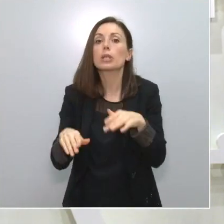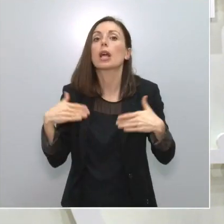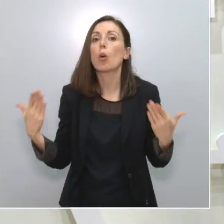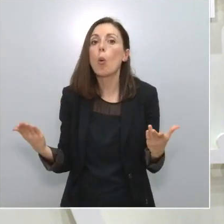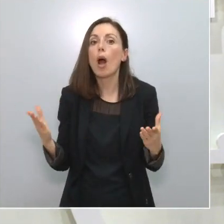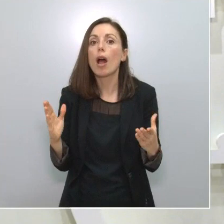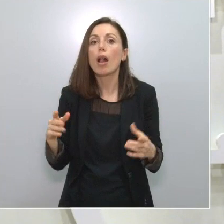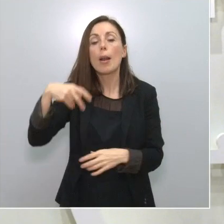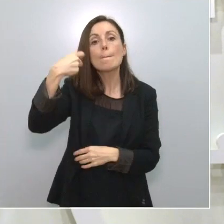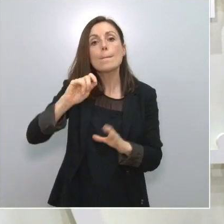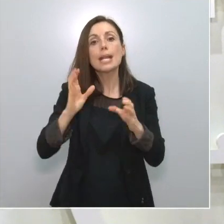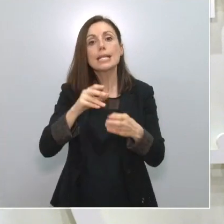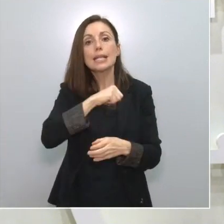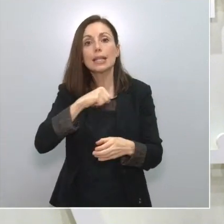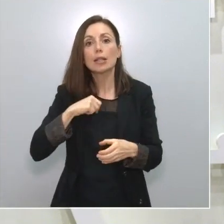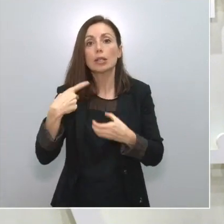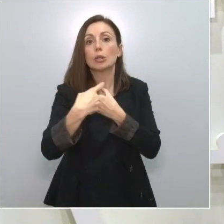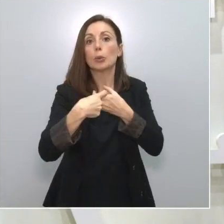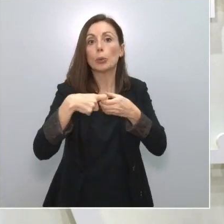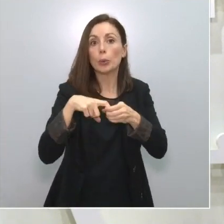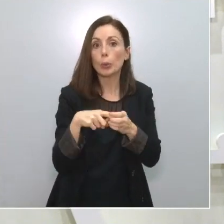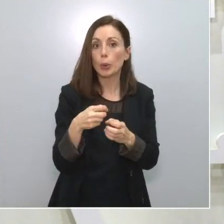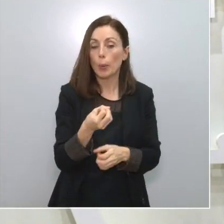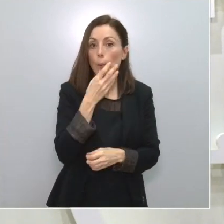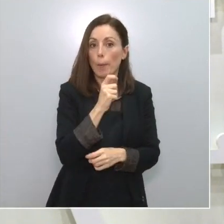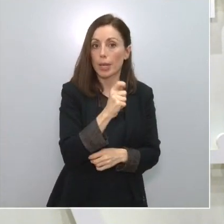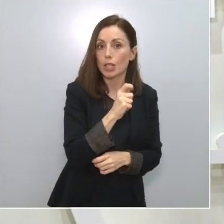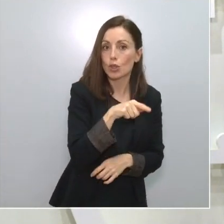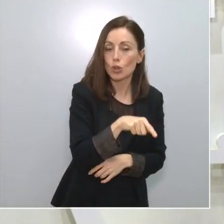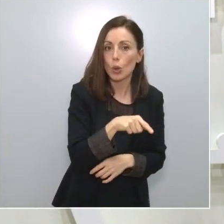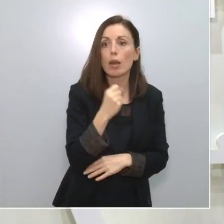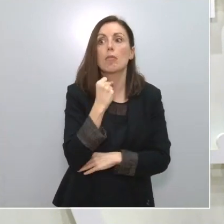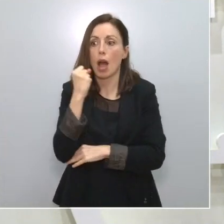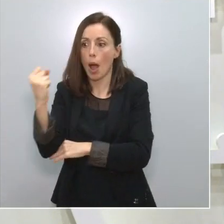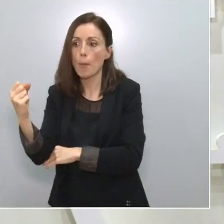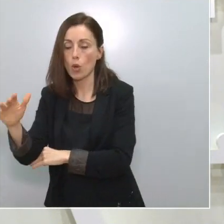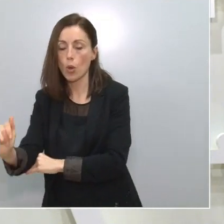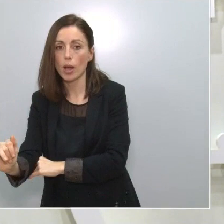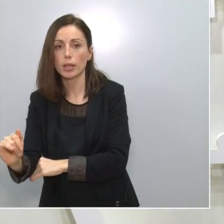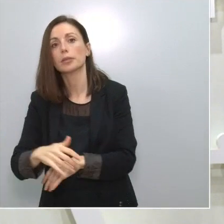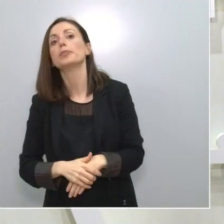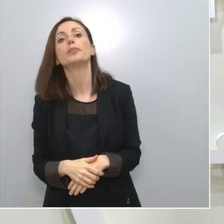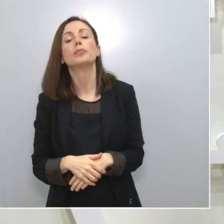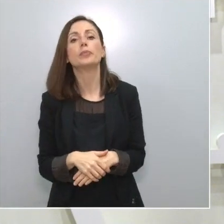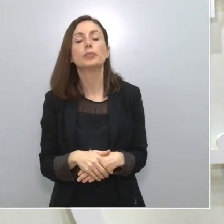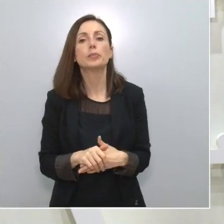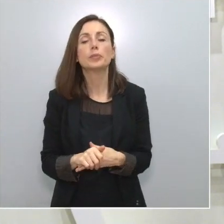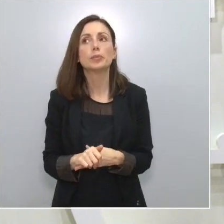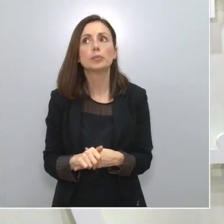autonómicos cuyas afiliaciones del Partido Socialista se han mostrado el apoyo a ese pacto y ese